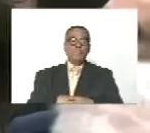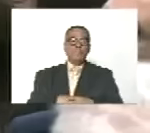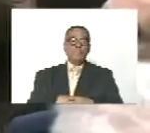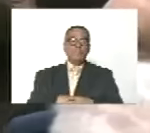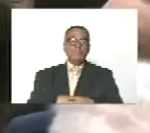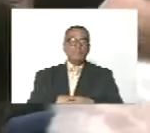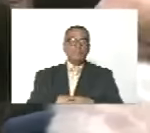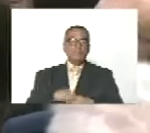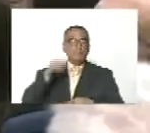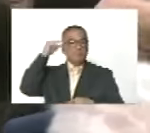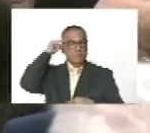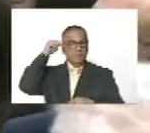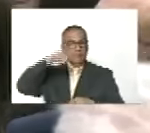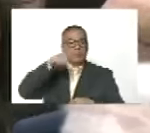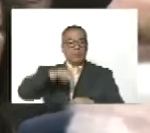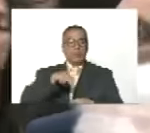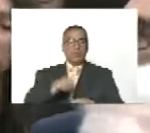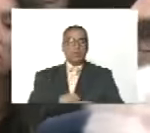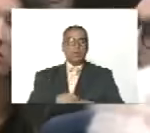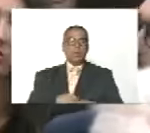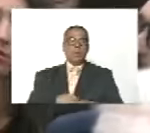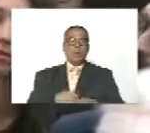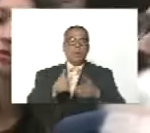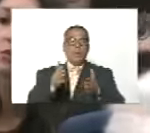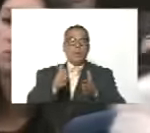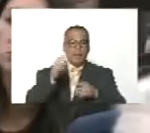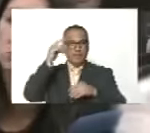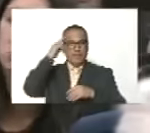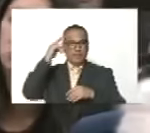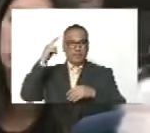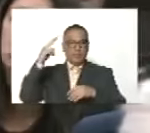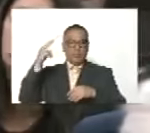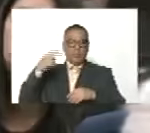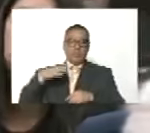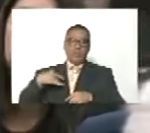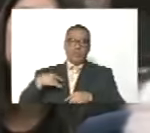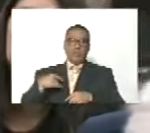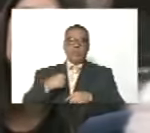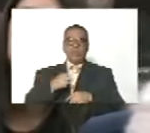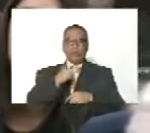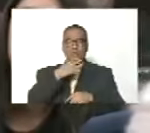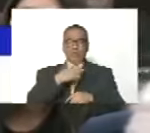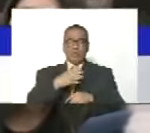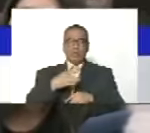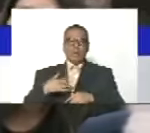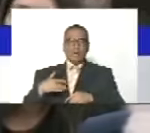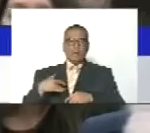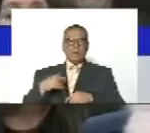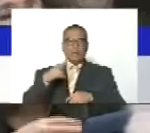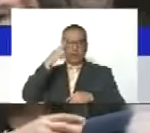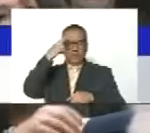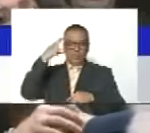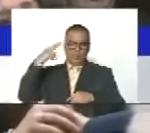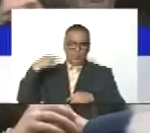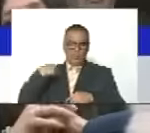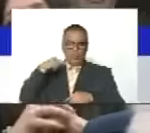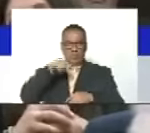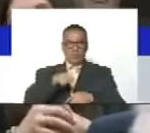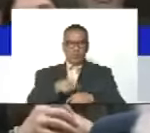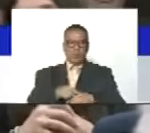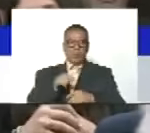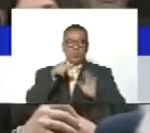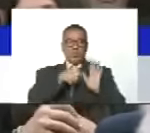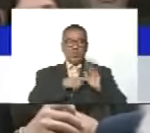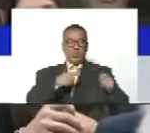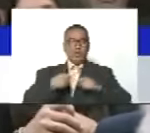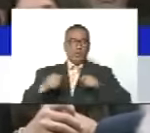Hoy le vamos a rendir un sencillo pero sentido homenaje el elenco estable